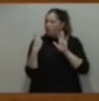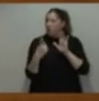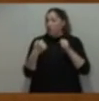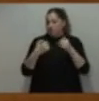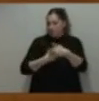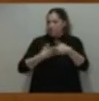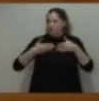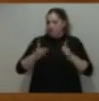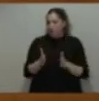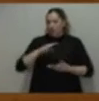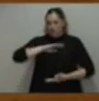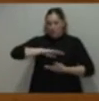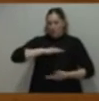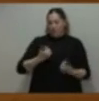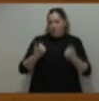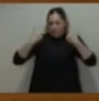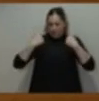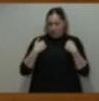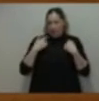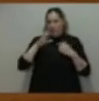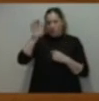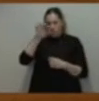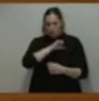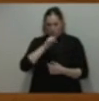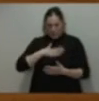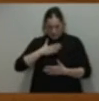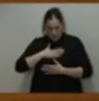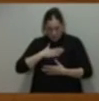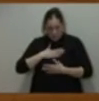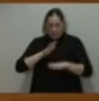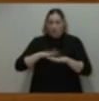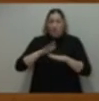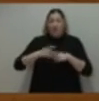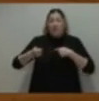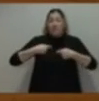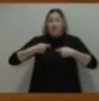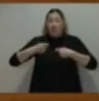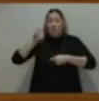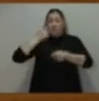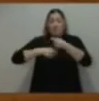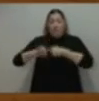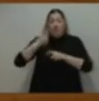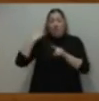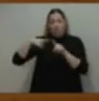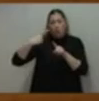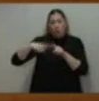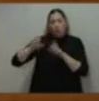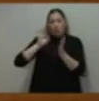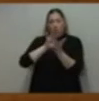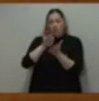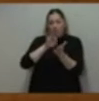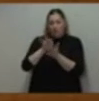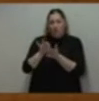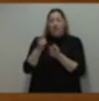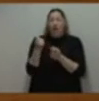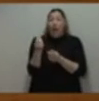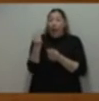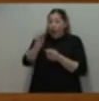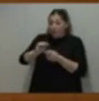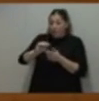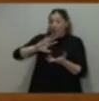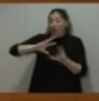competencias de esta comunidad autónoma, para primar a los establecimientos que vendan o distribuyan productos o servicios en los cuales no se aplique esta tasa. No